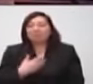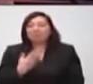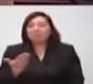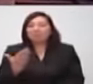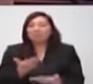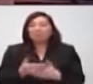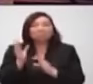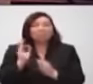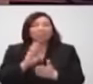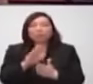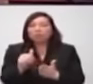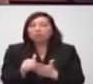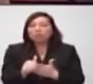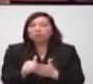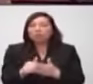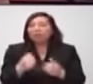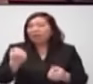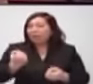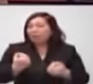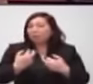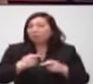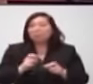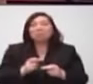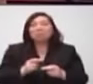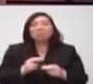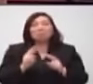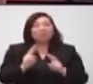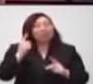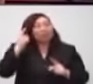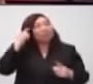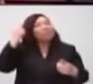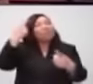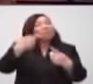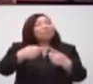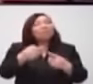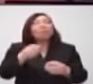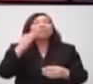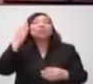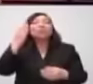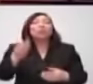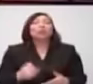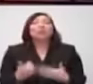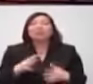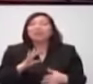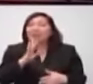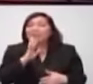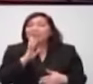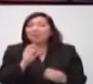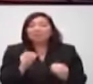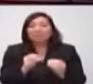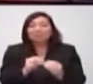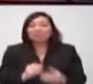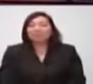recibir la exposición de todo lo que es el tema de transporte público, la visión que se tiene con respecto a la ciudad, que ya lo ha comentado,